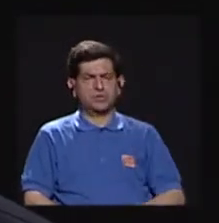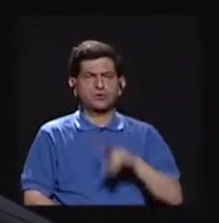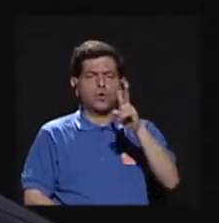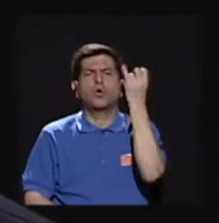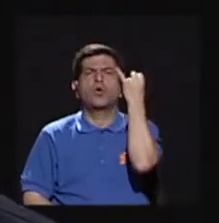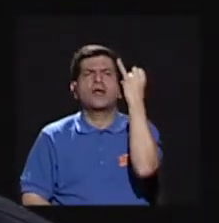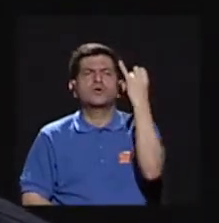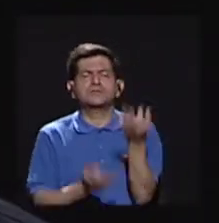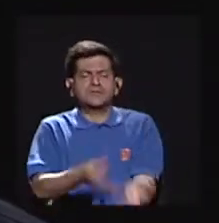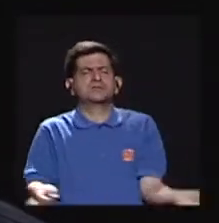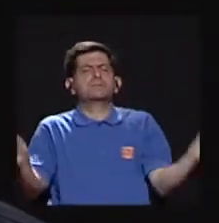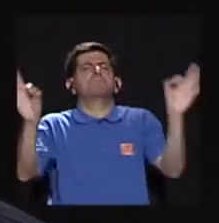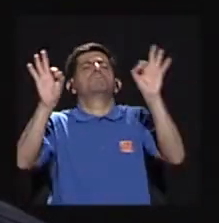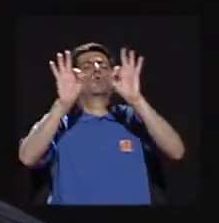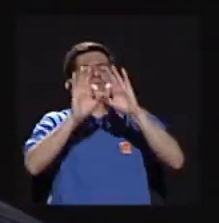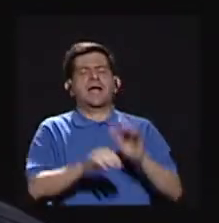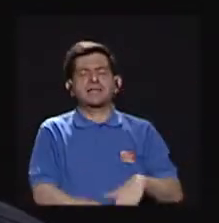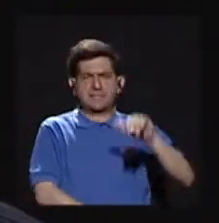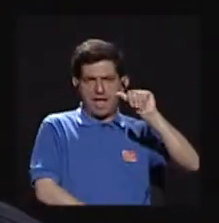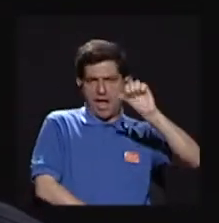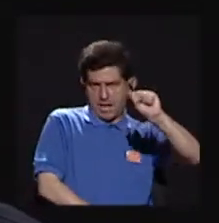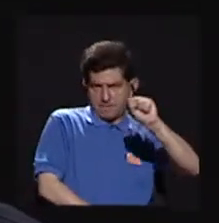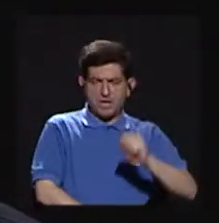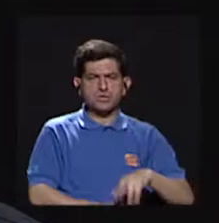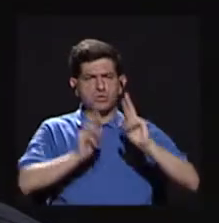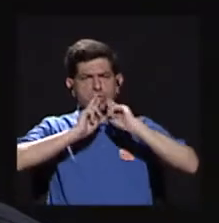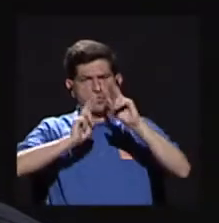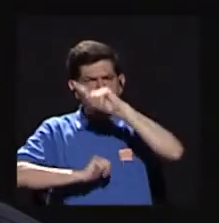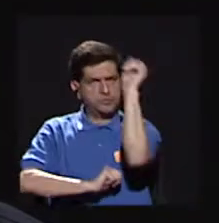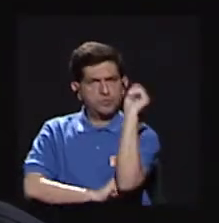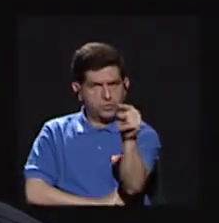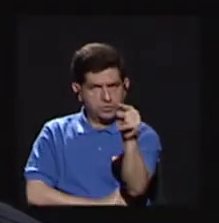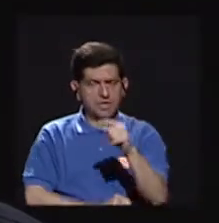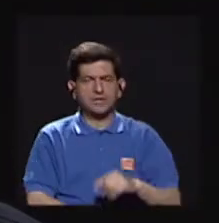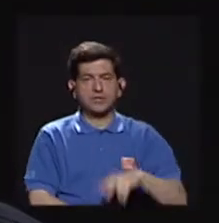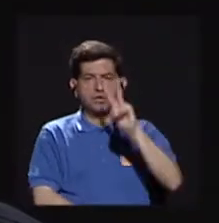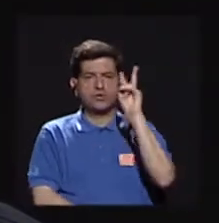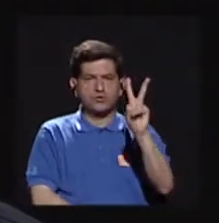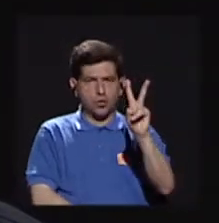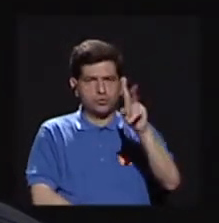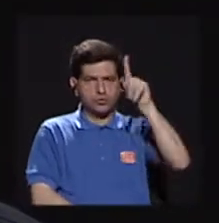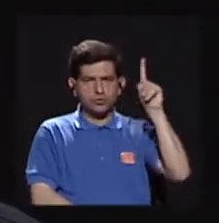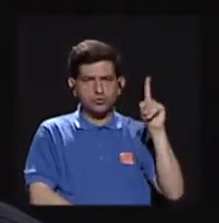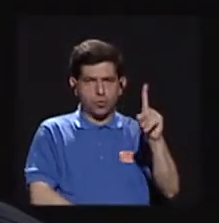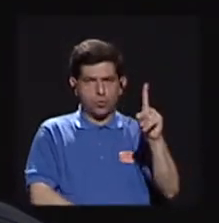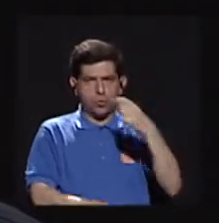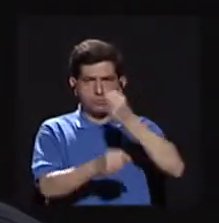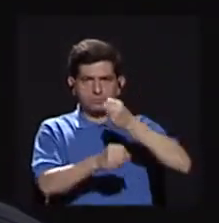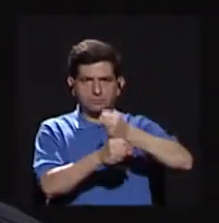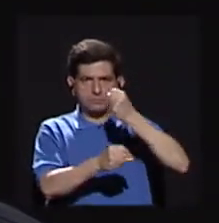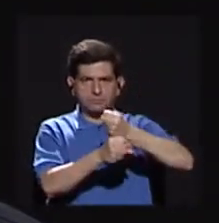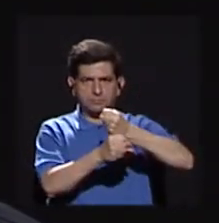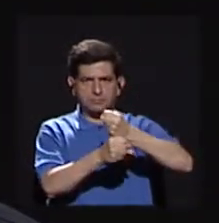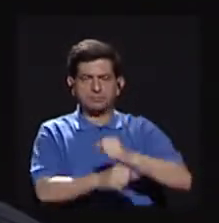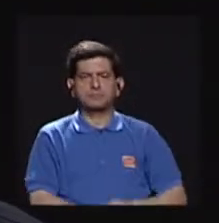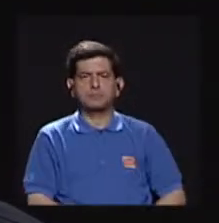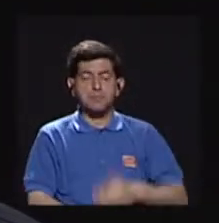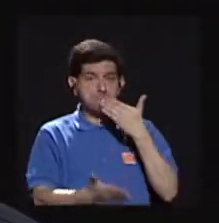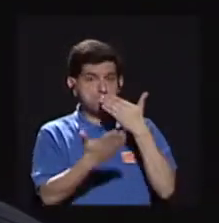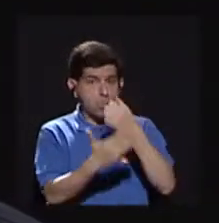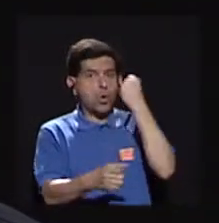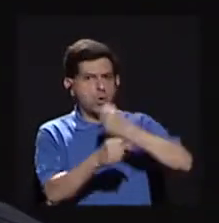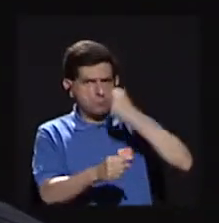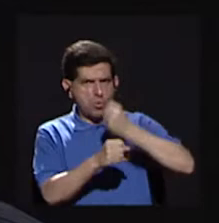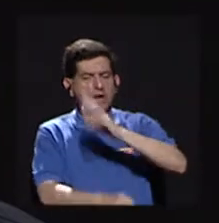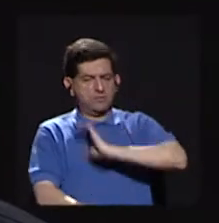conceptos claves alberto para contestar su pregunta son dos uno es empleo buen empleo